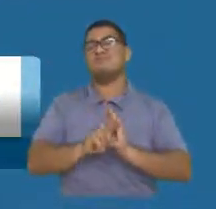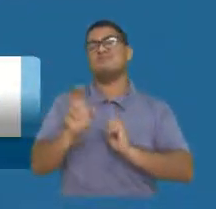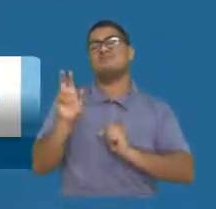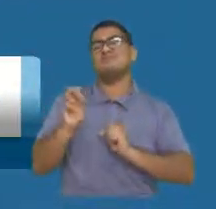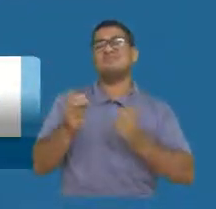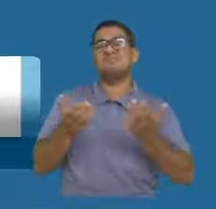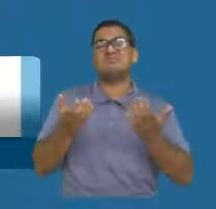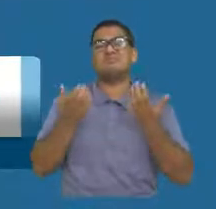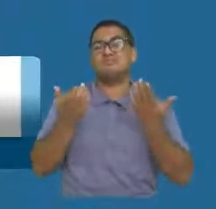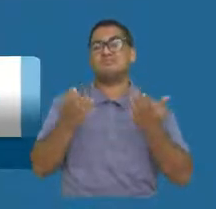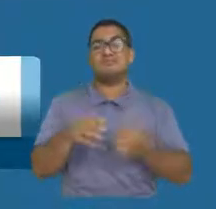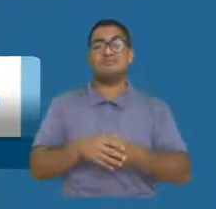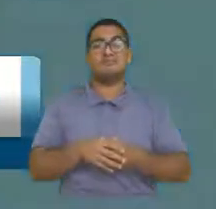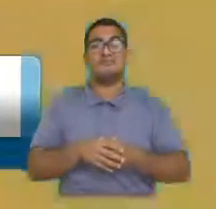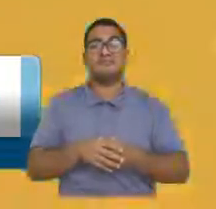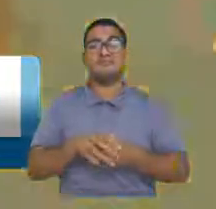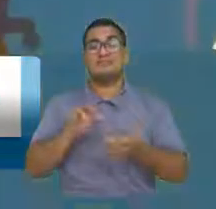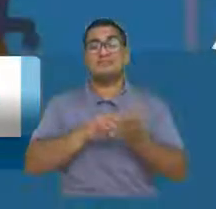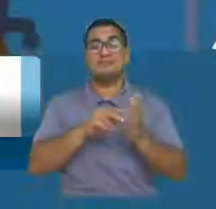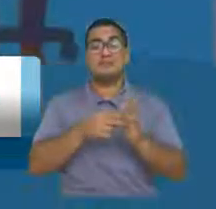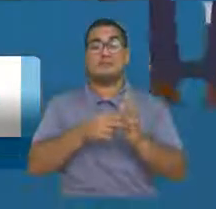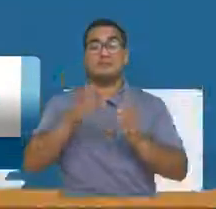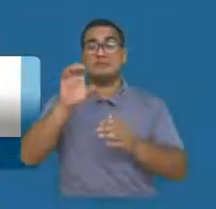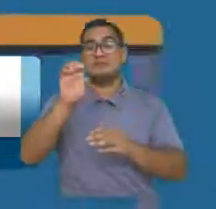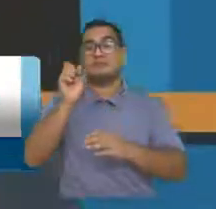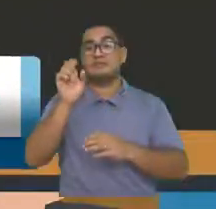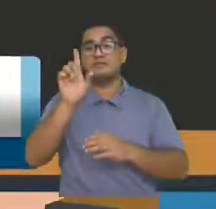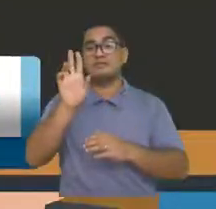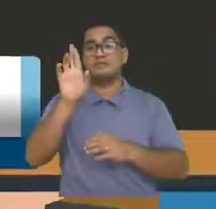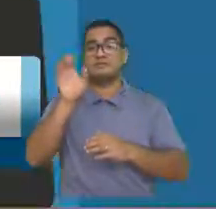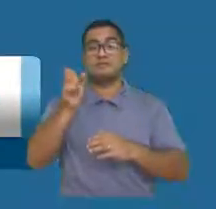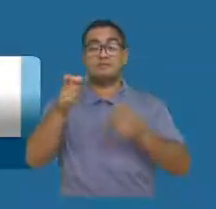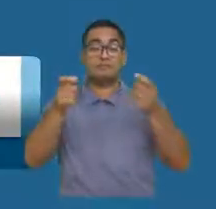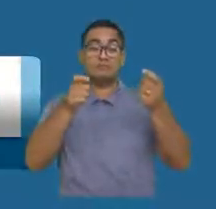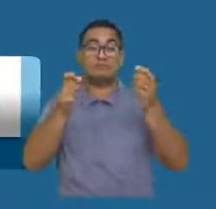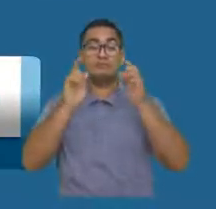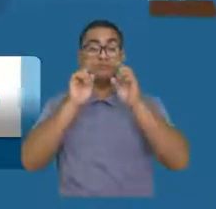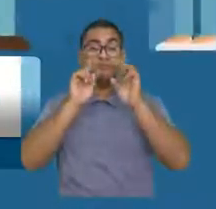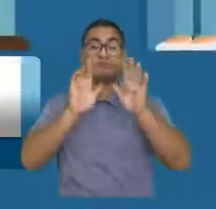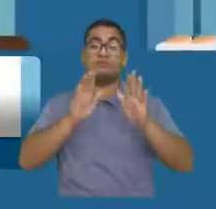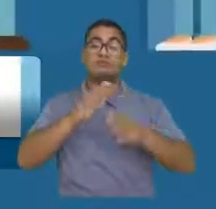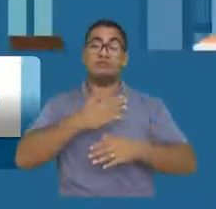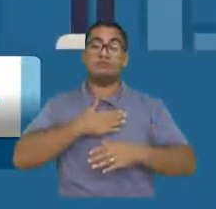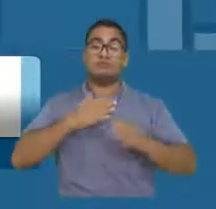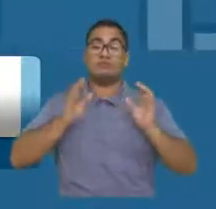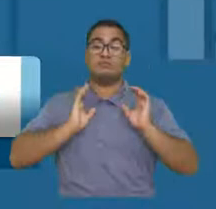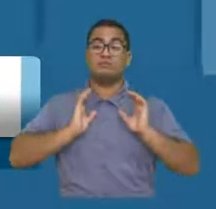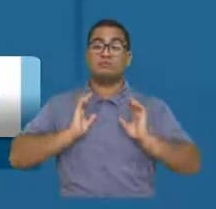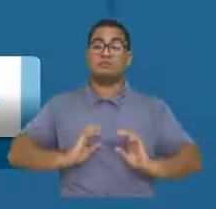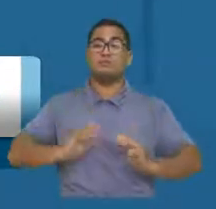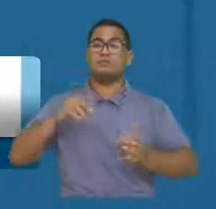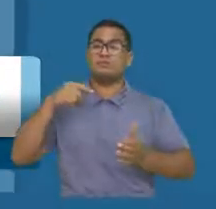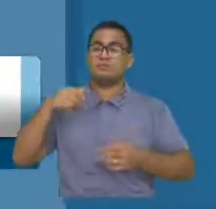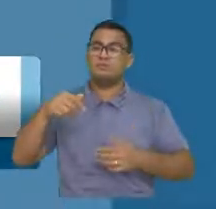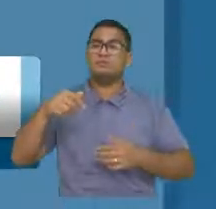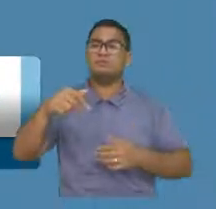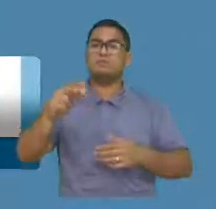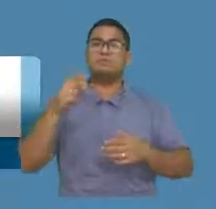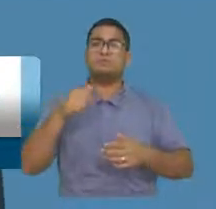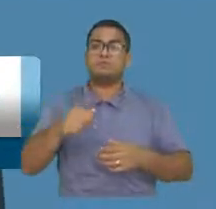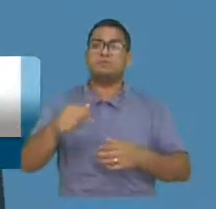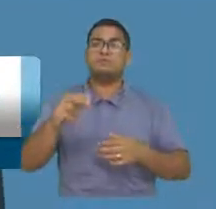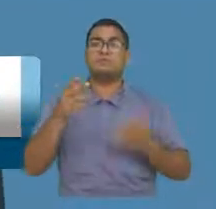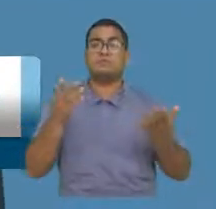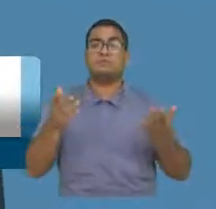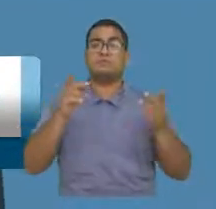moverse. Y parte del control del estrés tiene que ver con cuidarme físicamente también. Caminar. O sea. Caminar sin el esfuerzo.